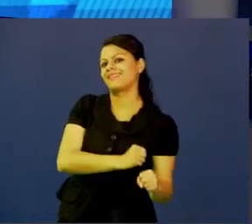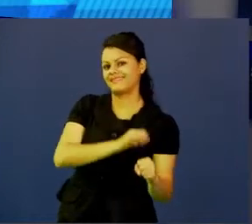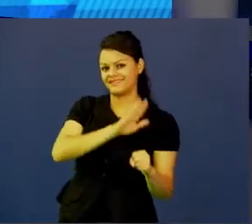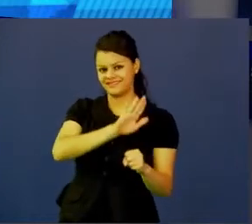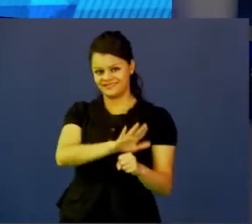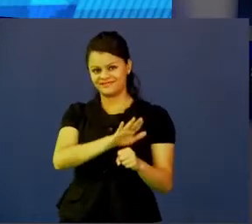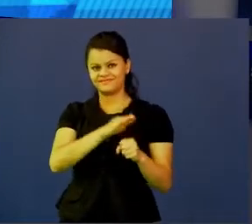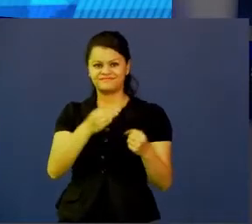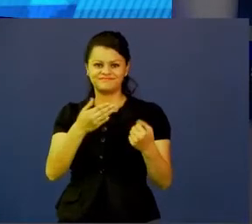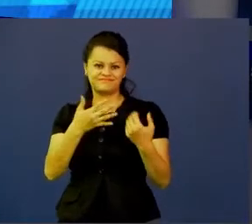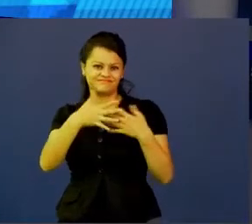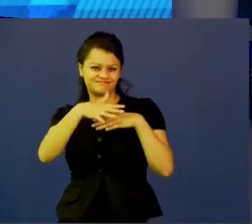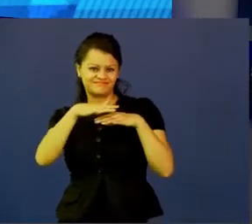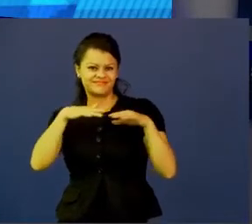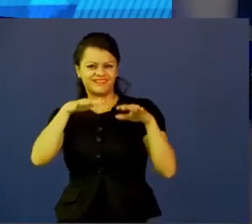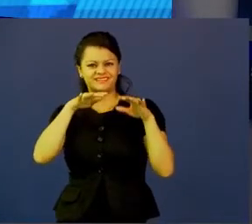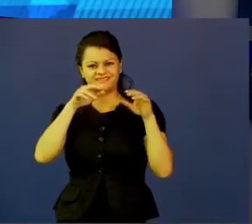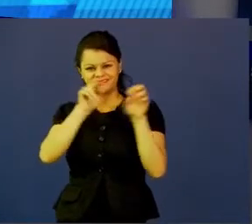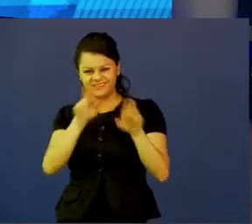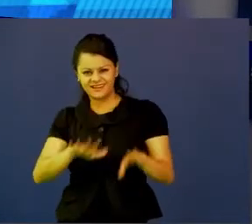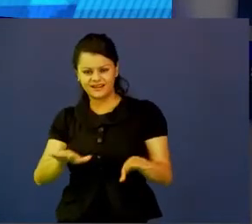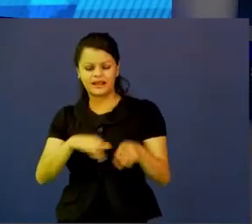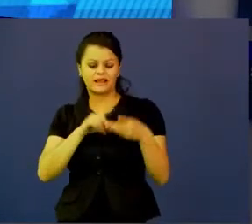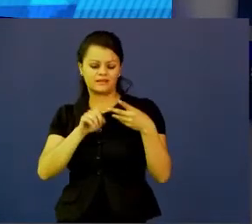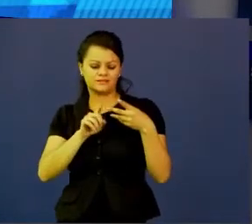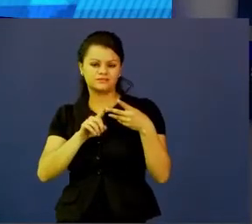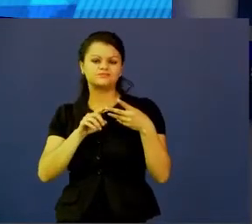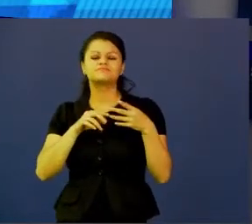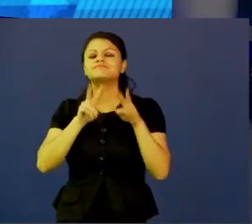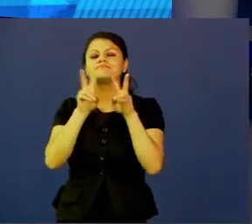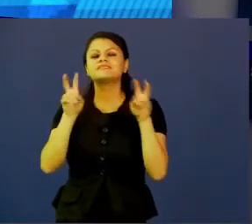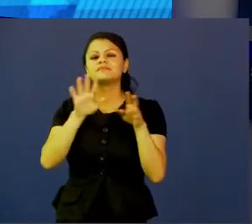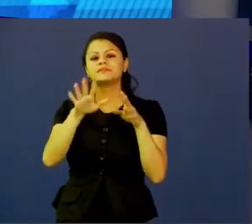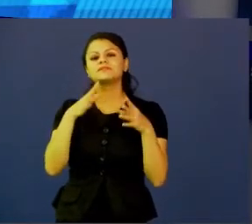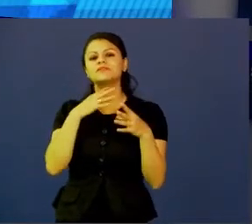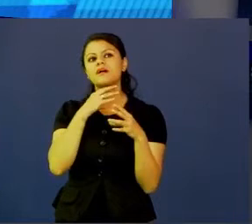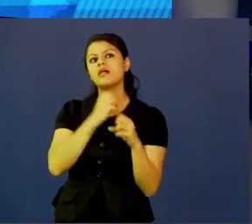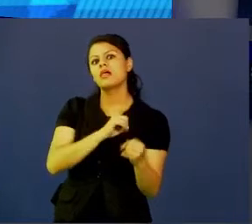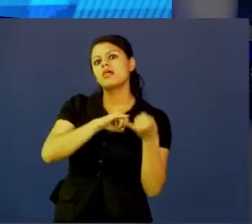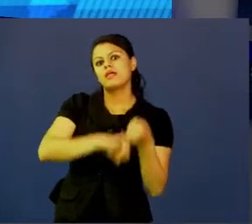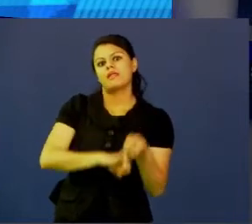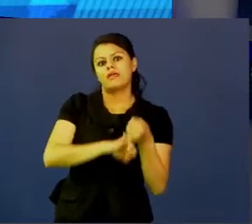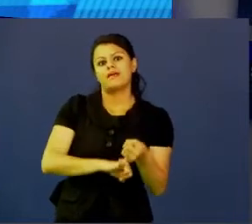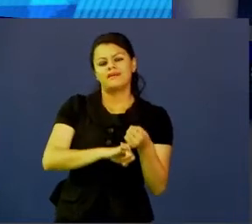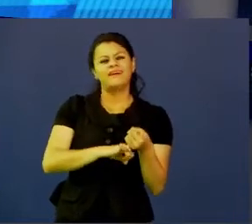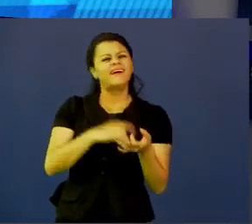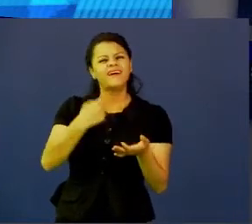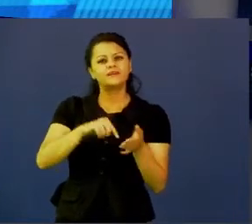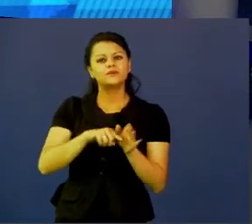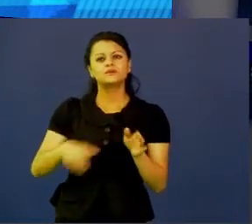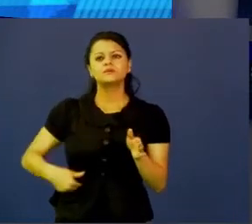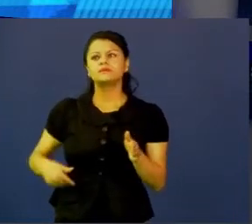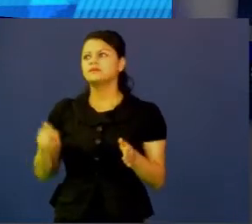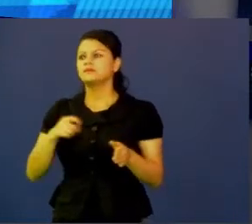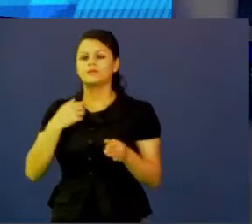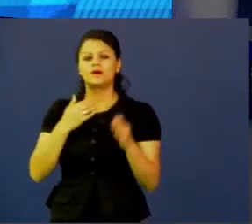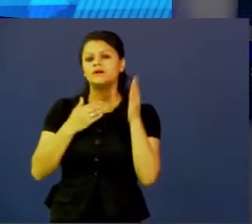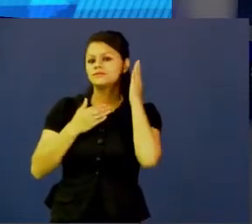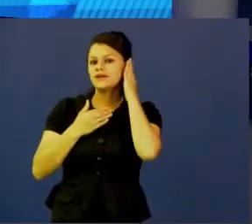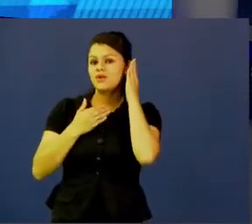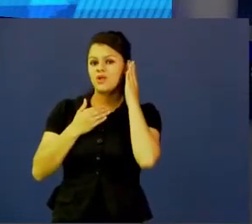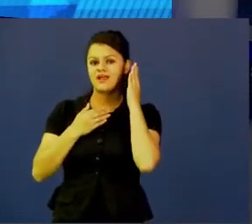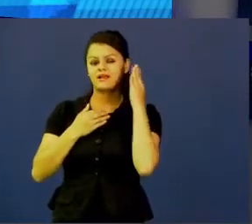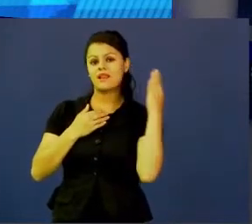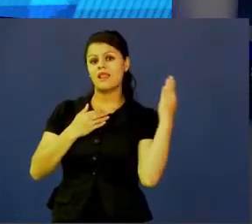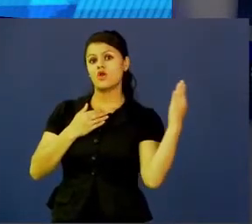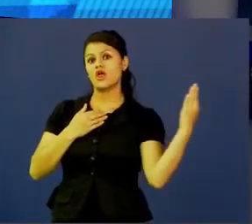la ciberdependencia. La ciberdependencia es esa ansiedad que todos sentimos cuando estamos lejos del celular. Yo